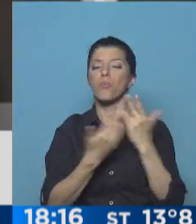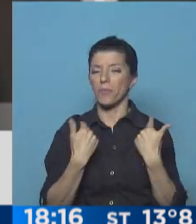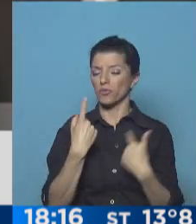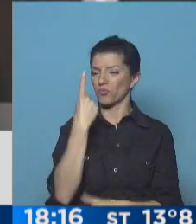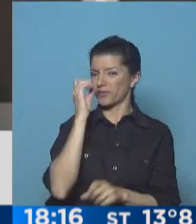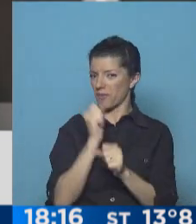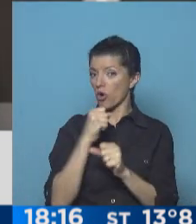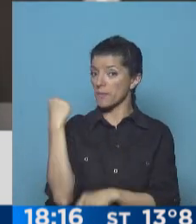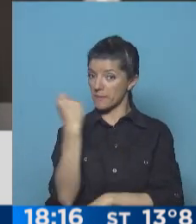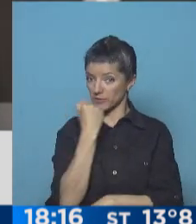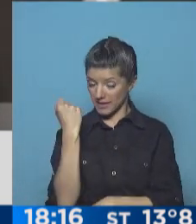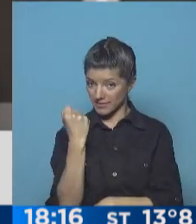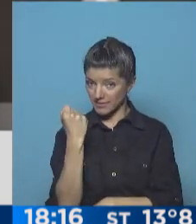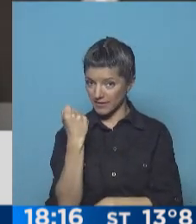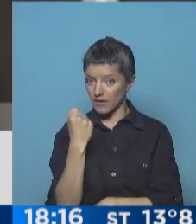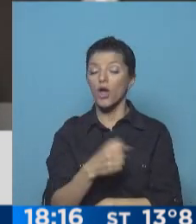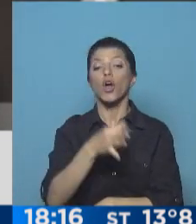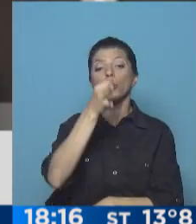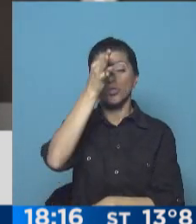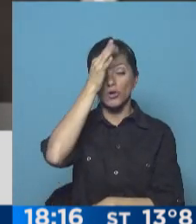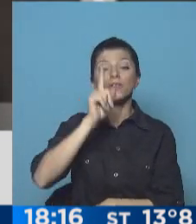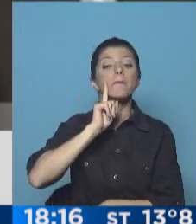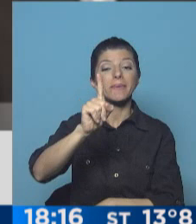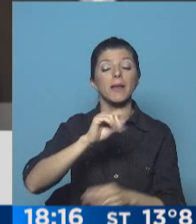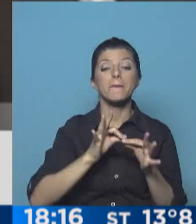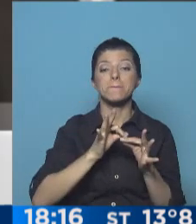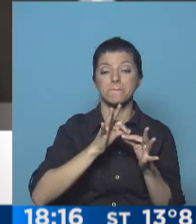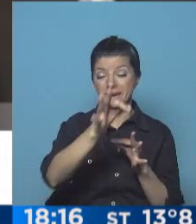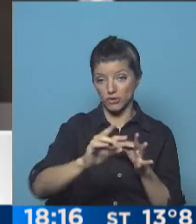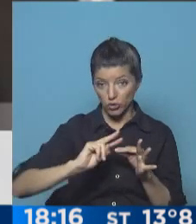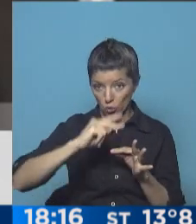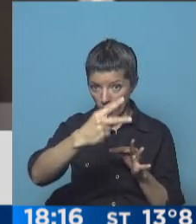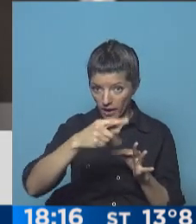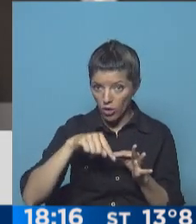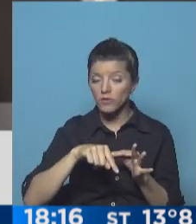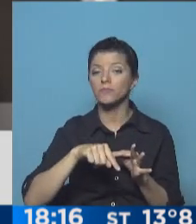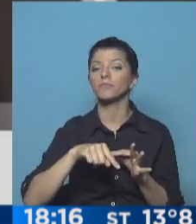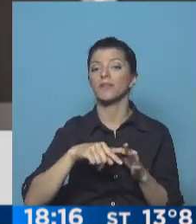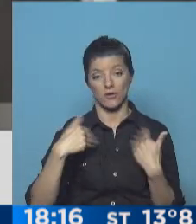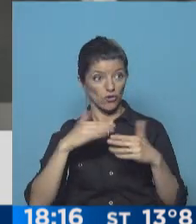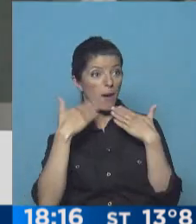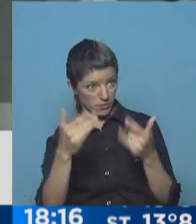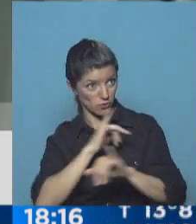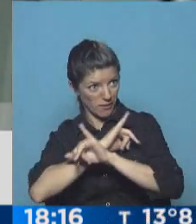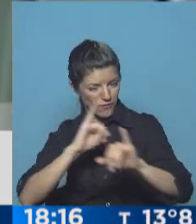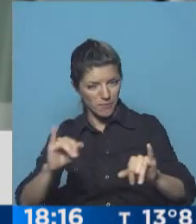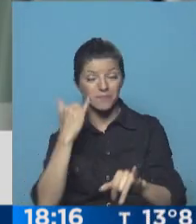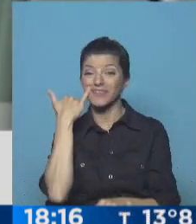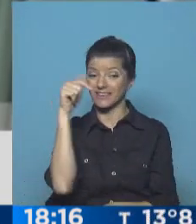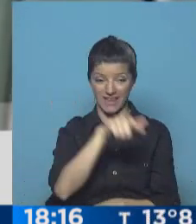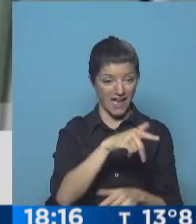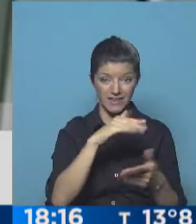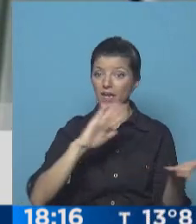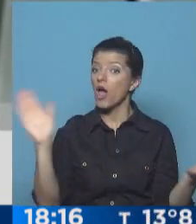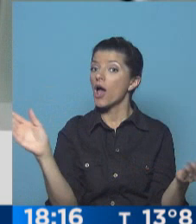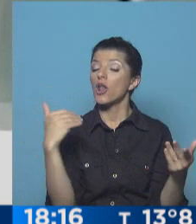importante que es una intervención en 12.000 metros cuadrados en la cual aprovecho para comunicar que ya se encuentran habilitadas los